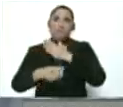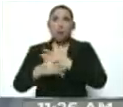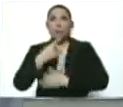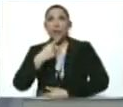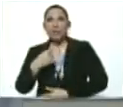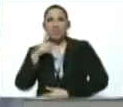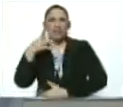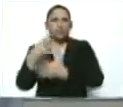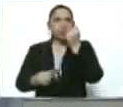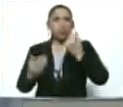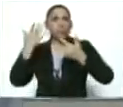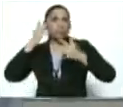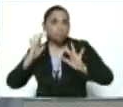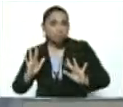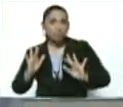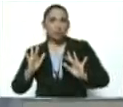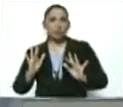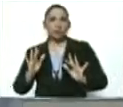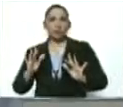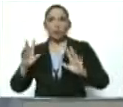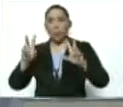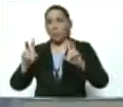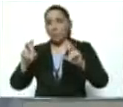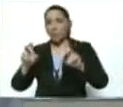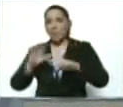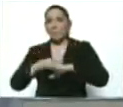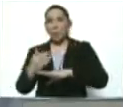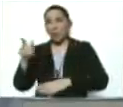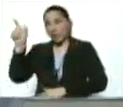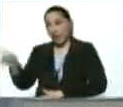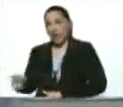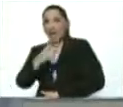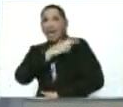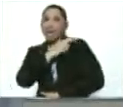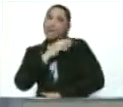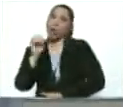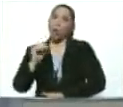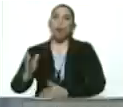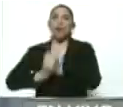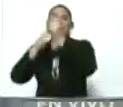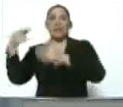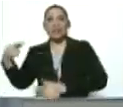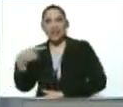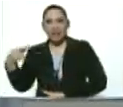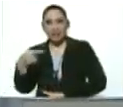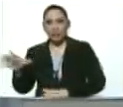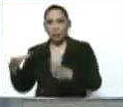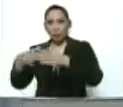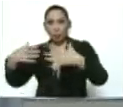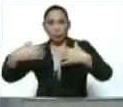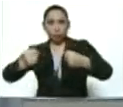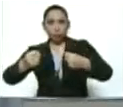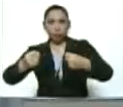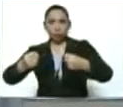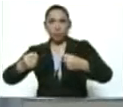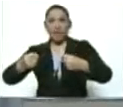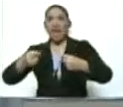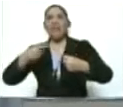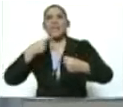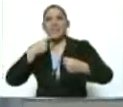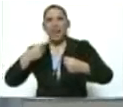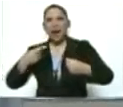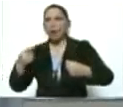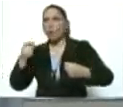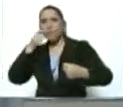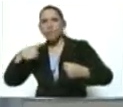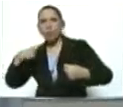fuga, entre comillas, porque, repito, el PRAN o los líderes negativos prácticamente llevaron a la población reclusa